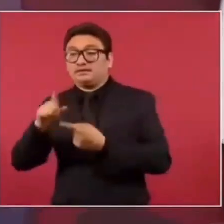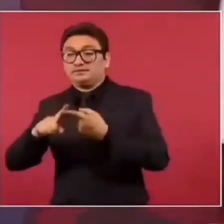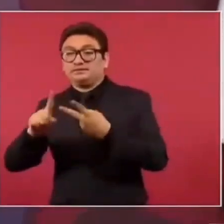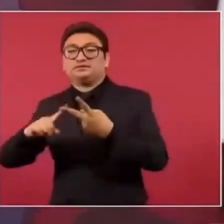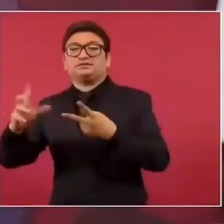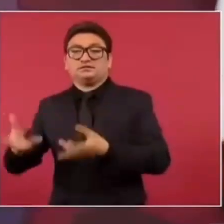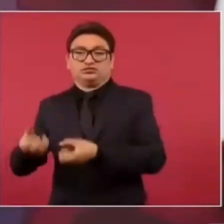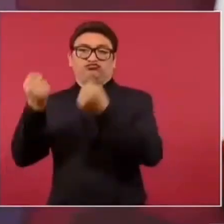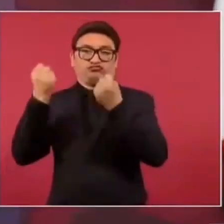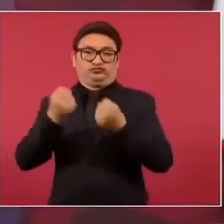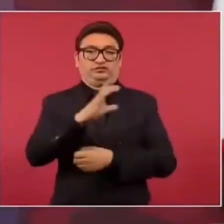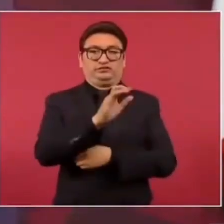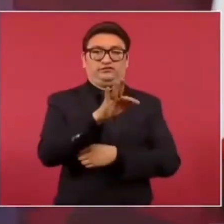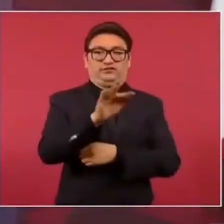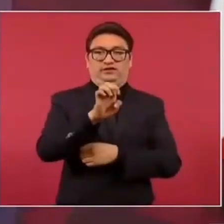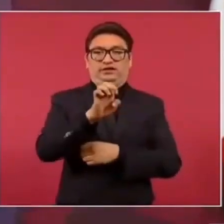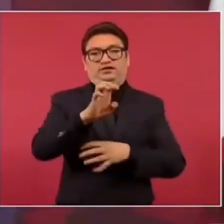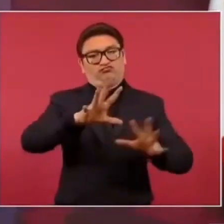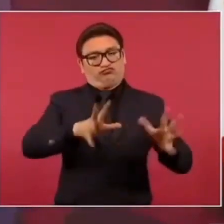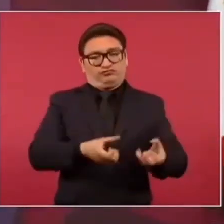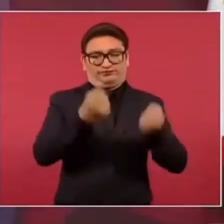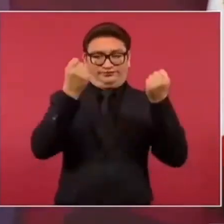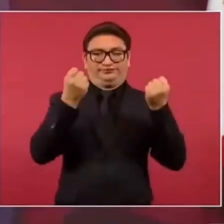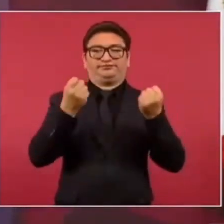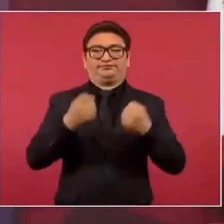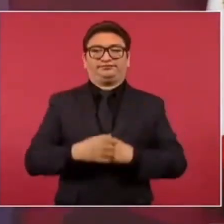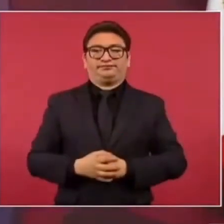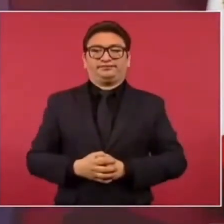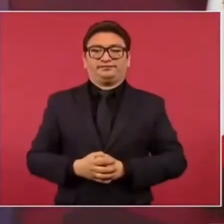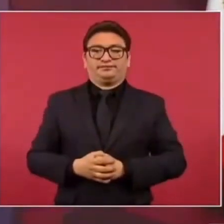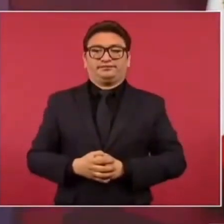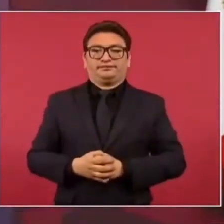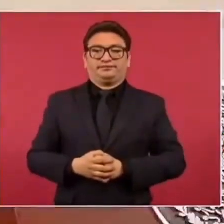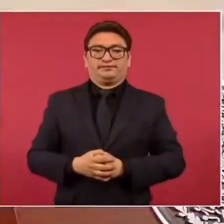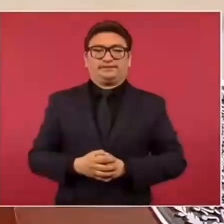a la Comisión Federal de Electricidad.